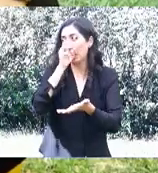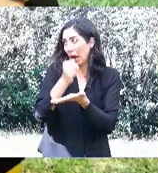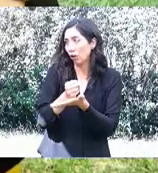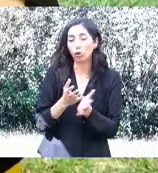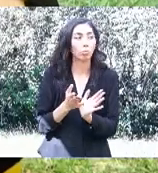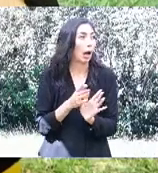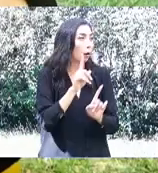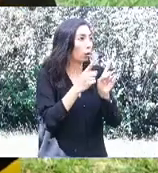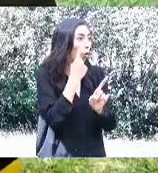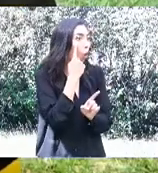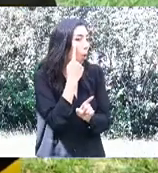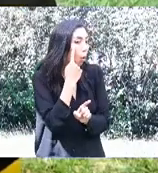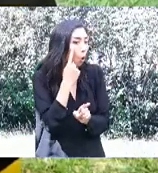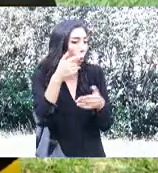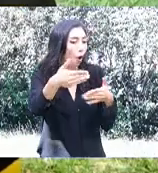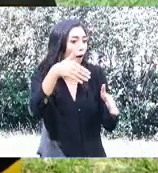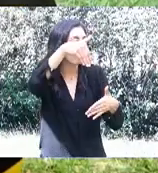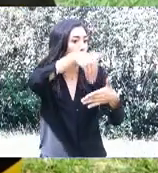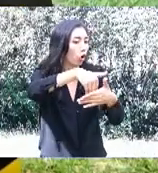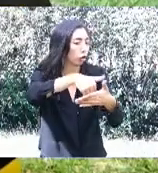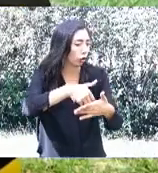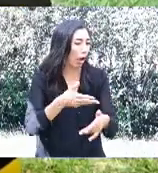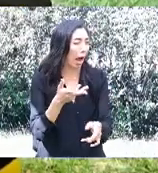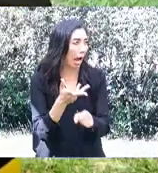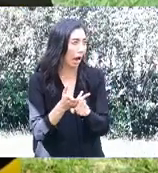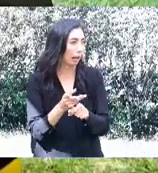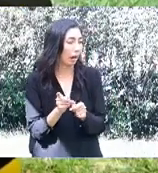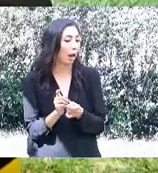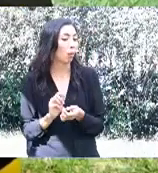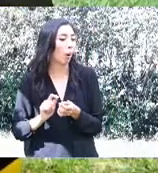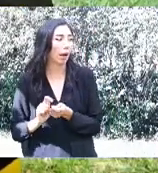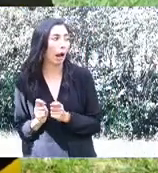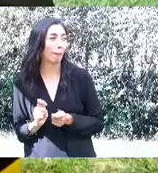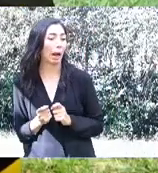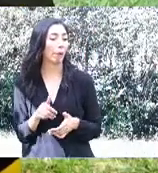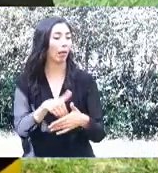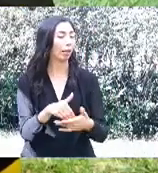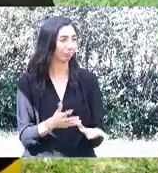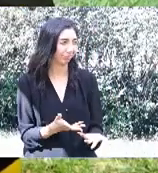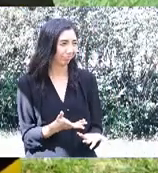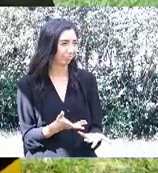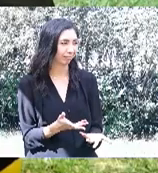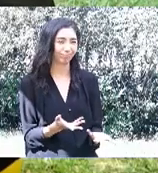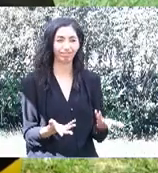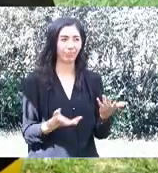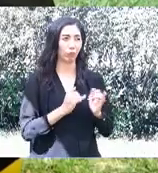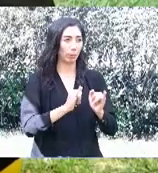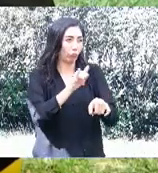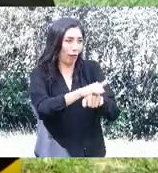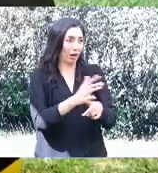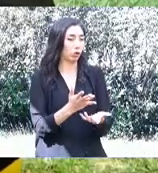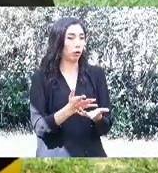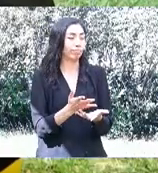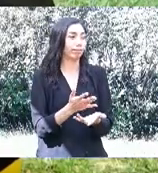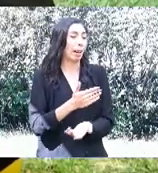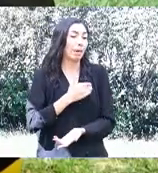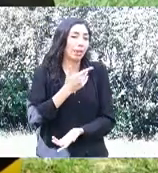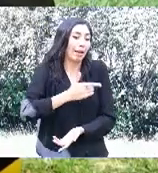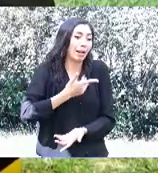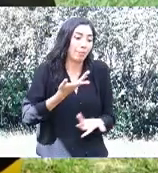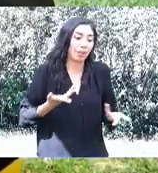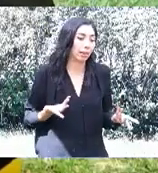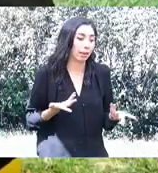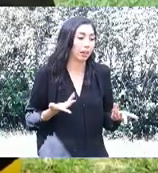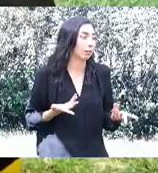la una porque hay fraude ni siquiera con ideas super vagas Pero eso pasa mucho eh lamentablemente yo creo que lo del censo bueno están sufriendo